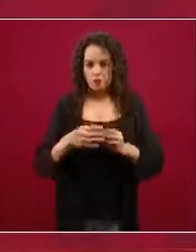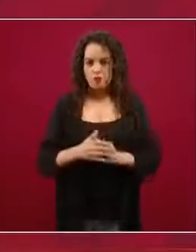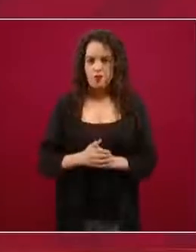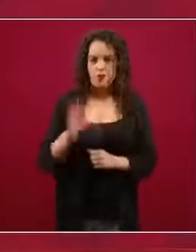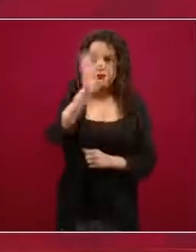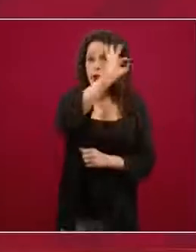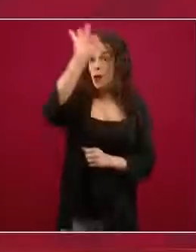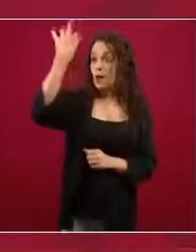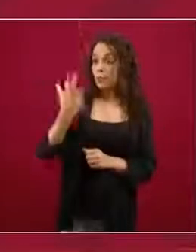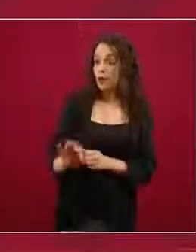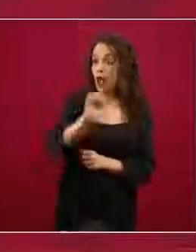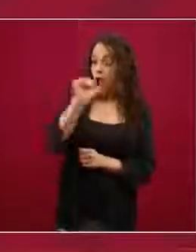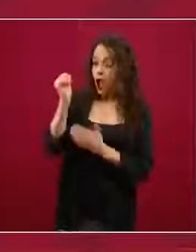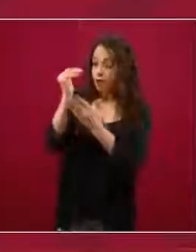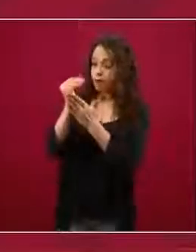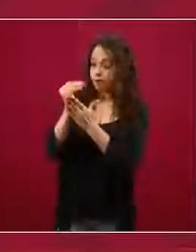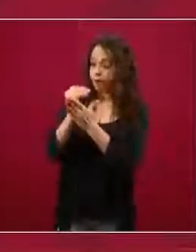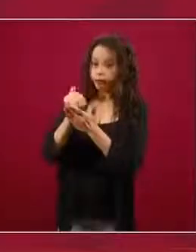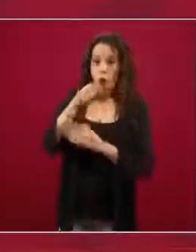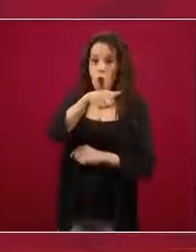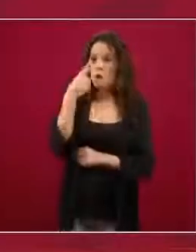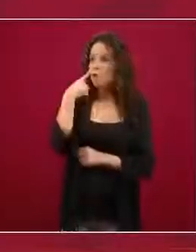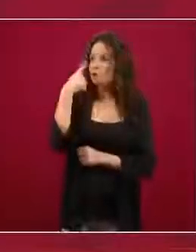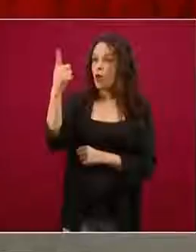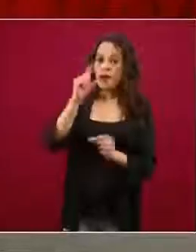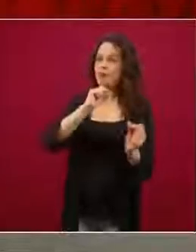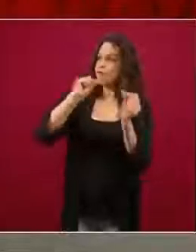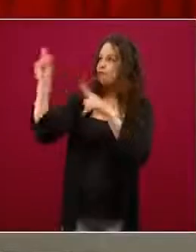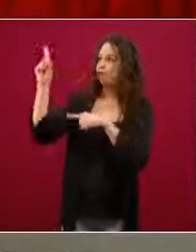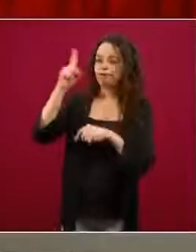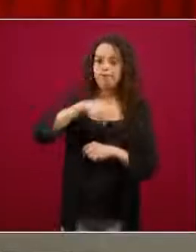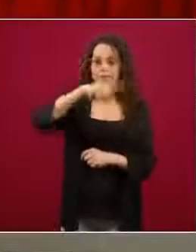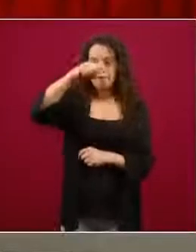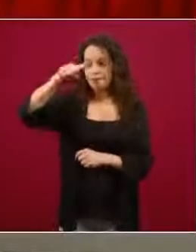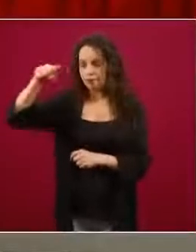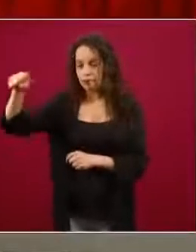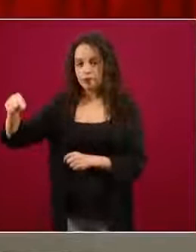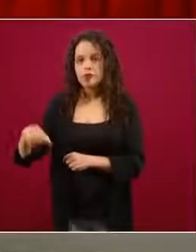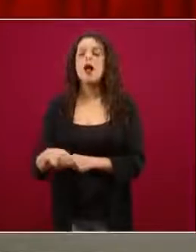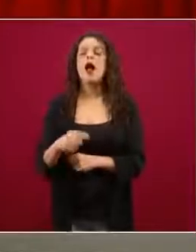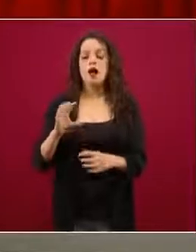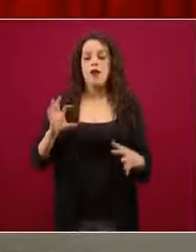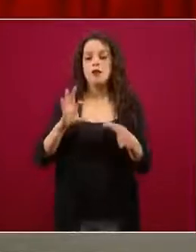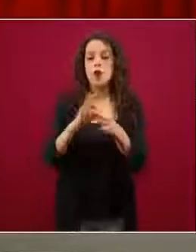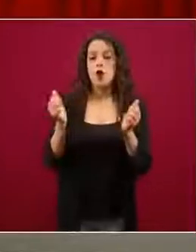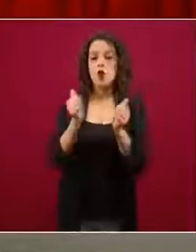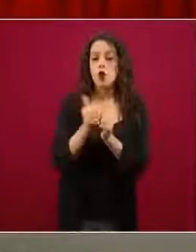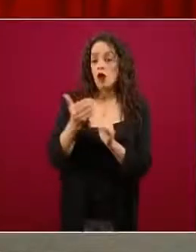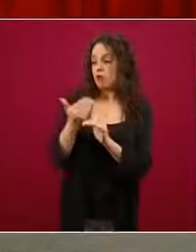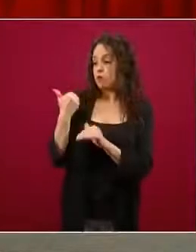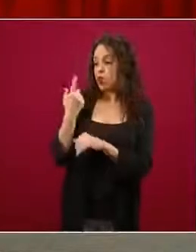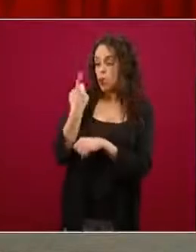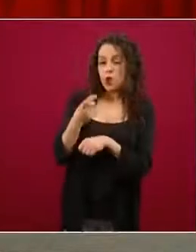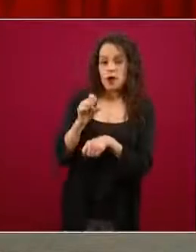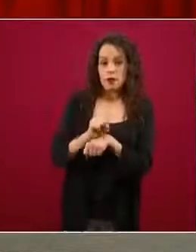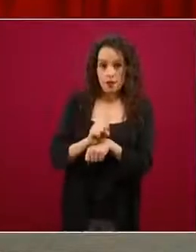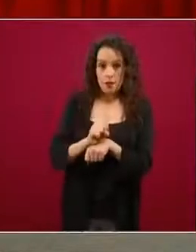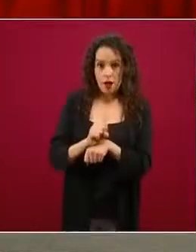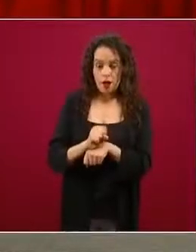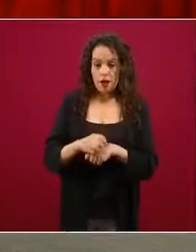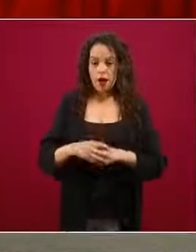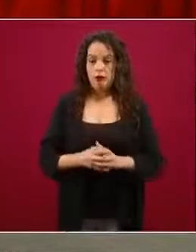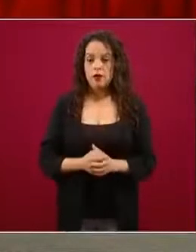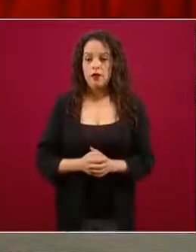de reducción en estas gráficas se refiere al periodo de la última semana. No necesariamente se aplica a todo el proceso o todo